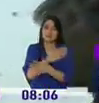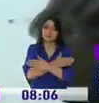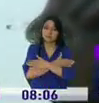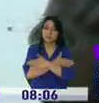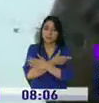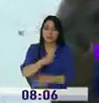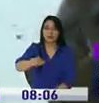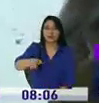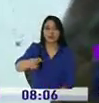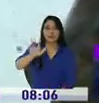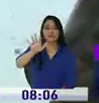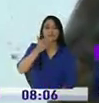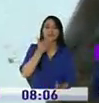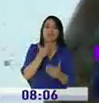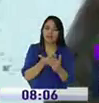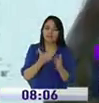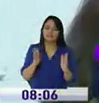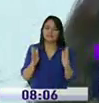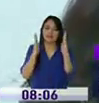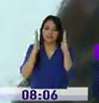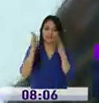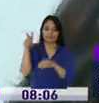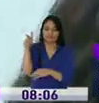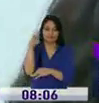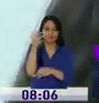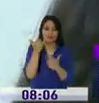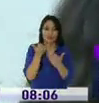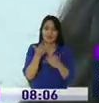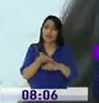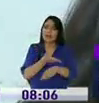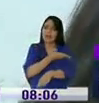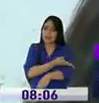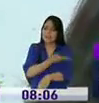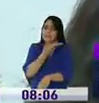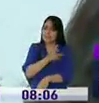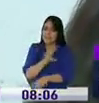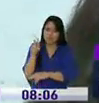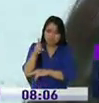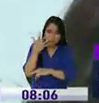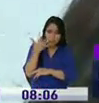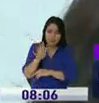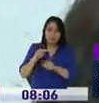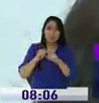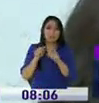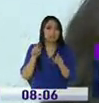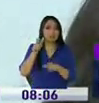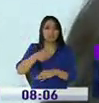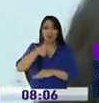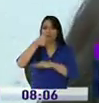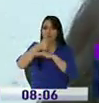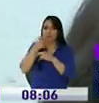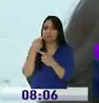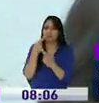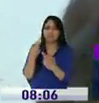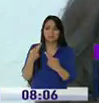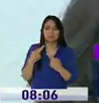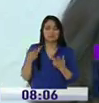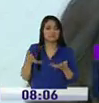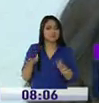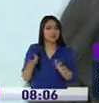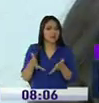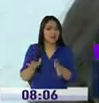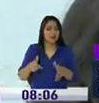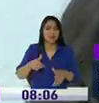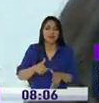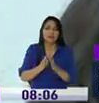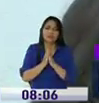Canal 5 y gracias por la microonda que está. Ya se ha hecho algunas microondas de aquí, pero todavía no nos han dado oídos. Y mi pedido